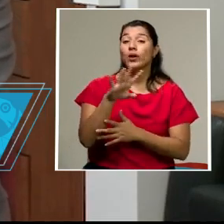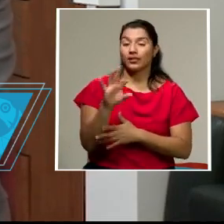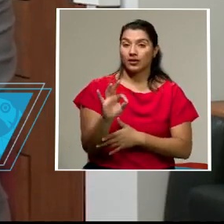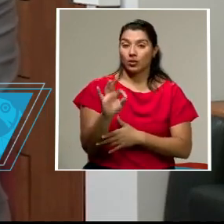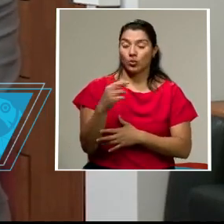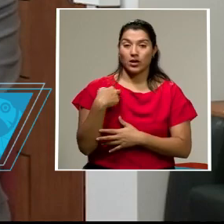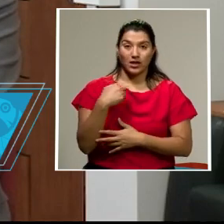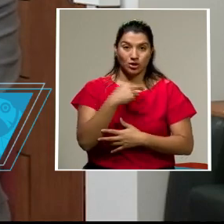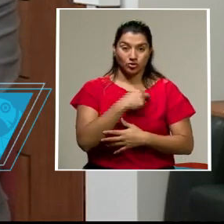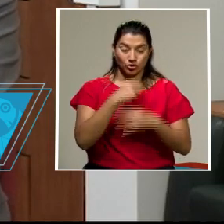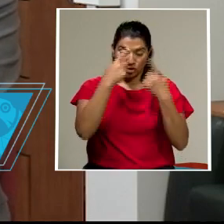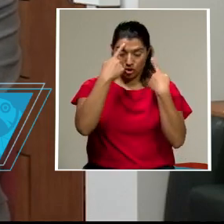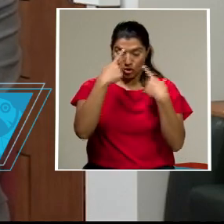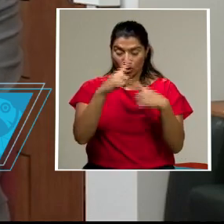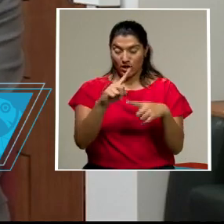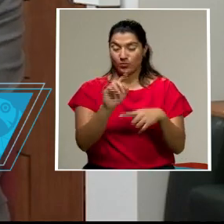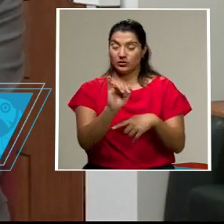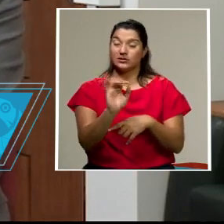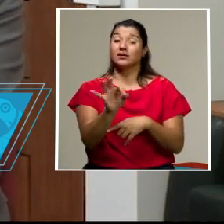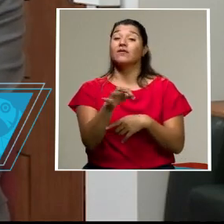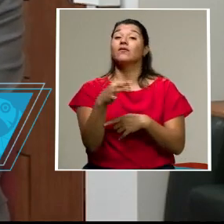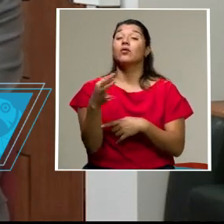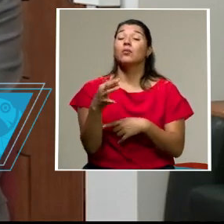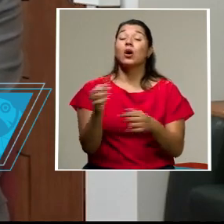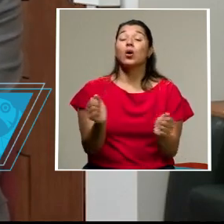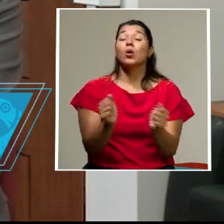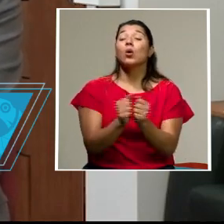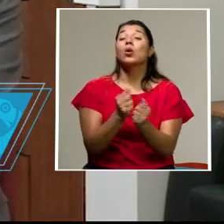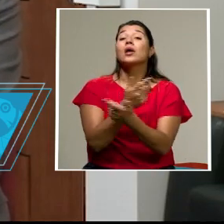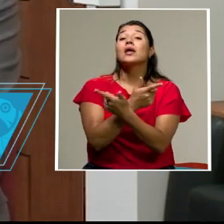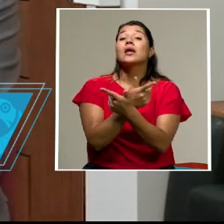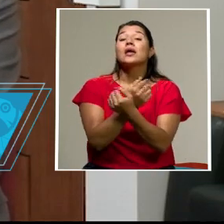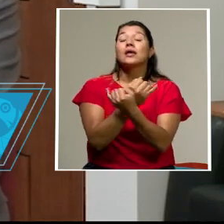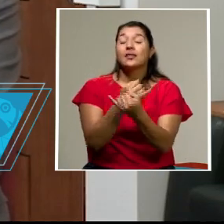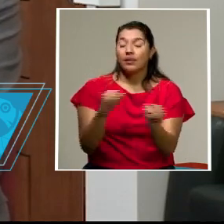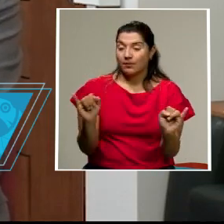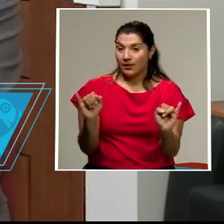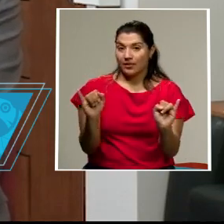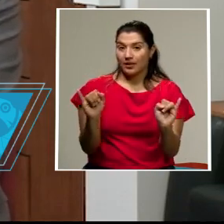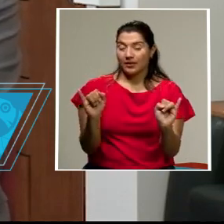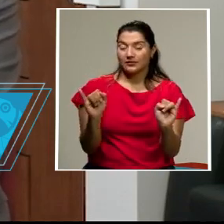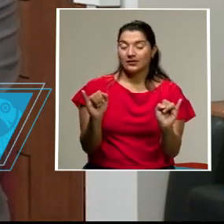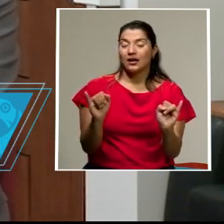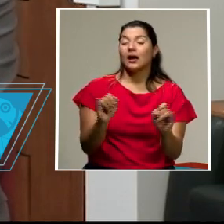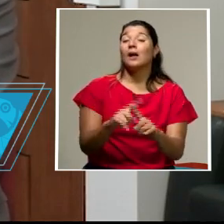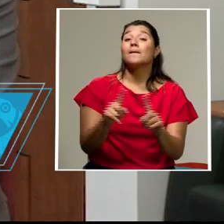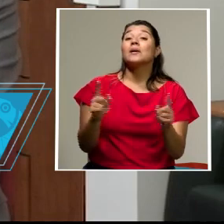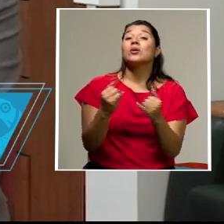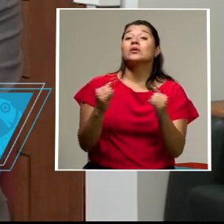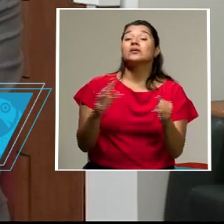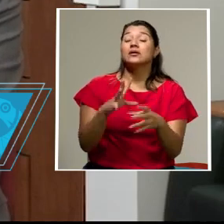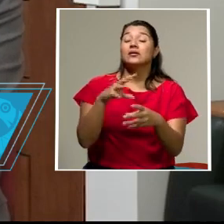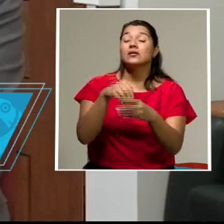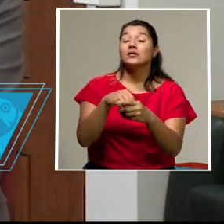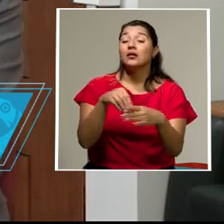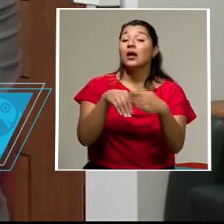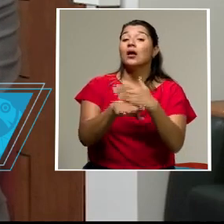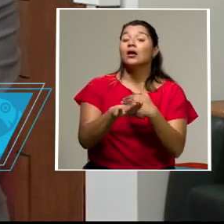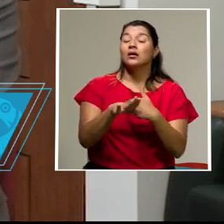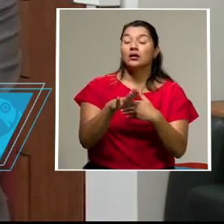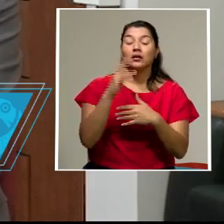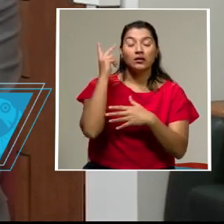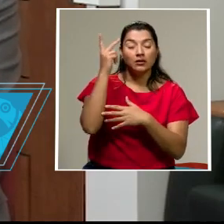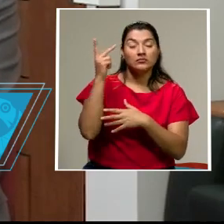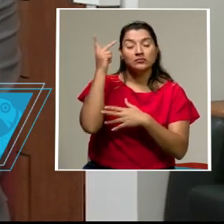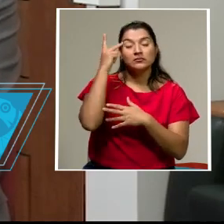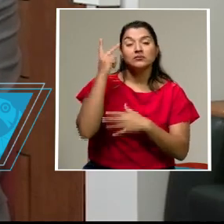hemos funcionado así, con una autonomía al margen de la injerencia política del Ejecutivo y